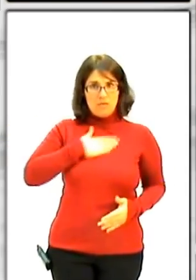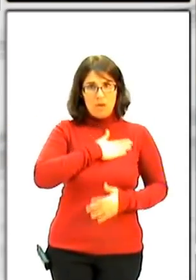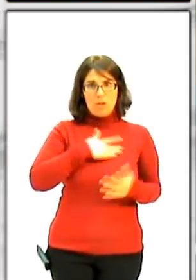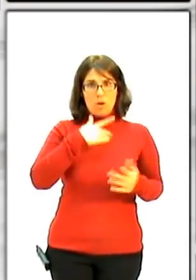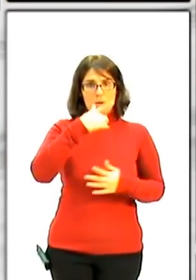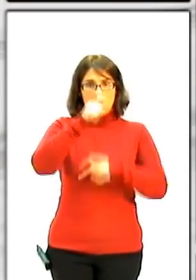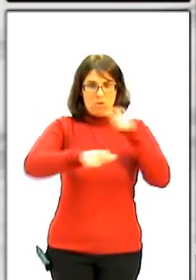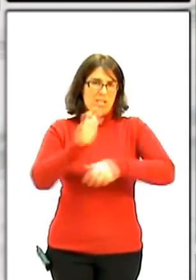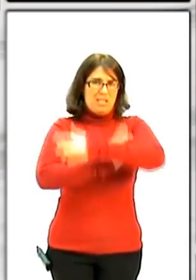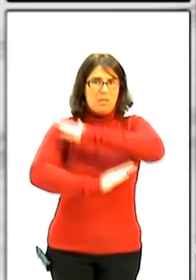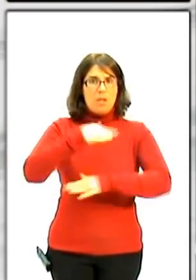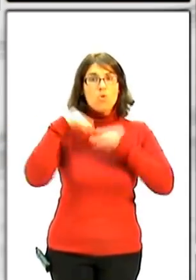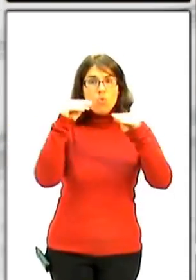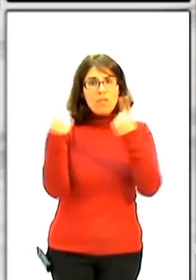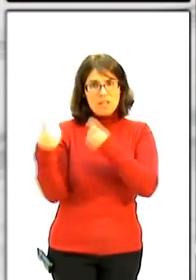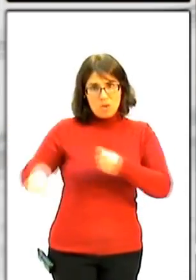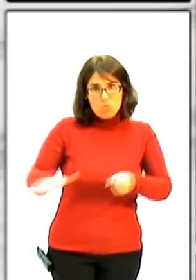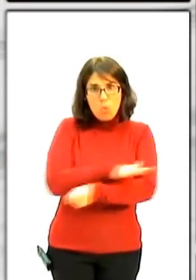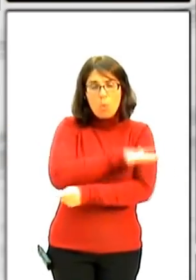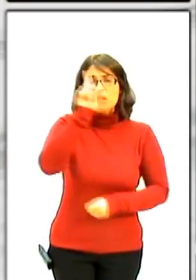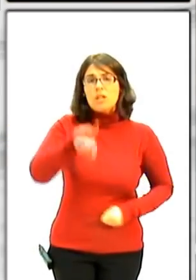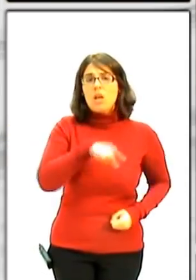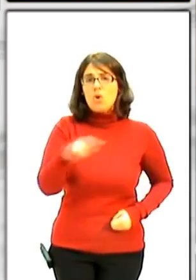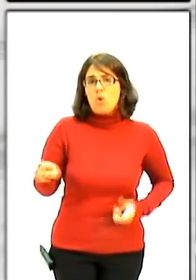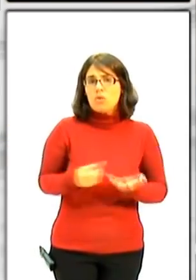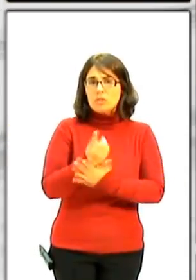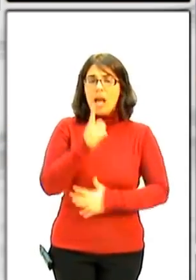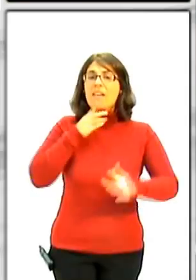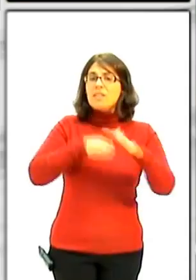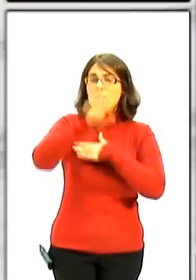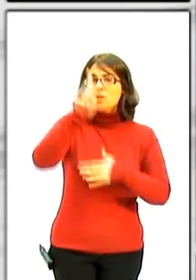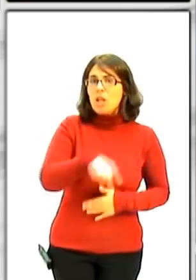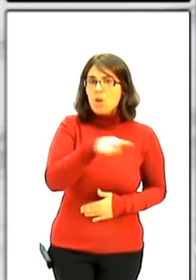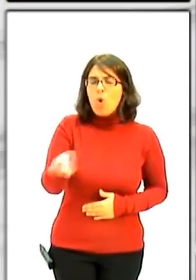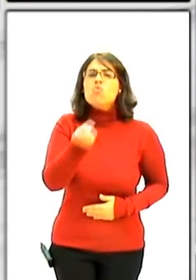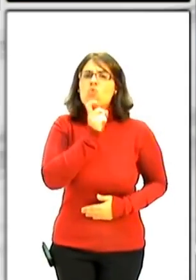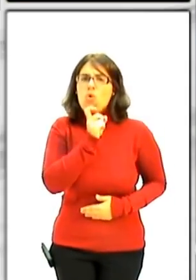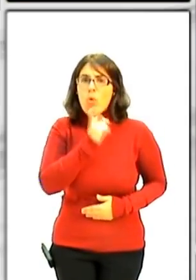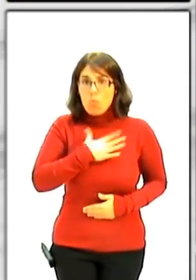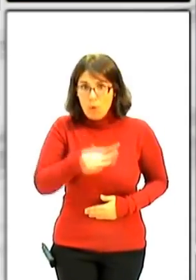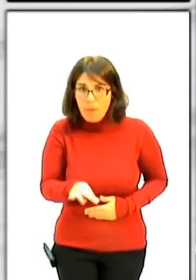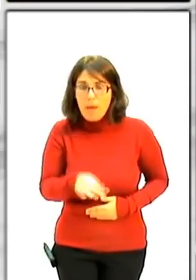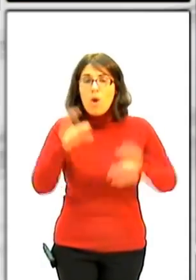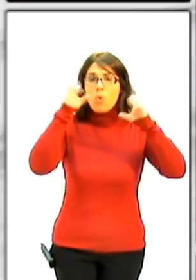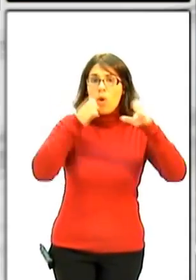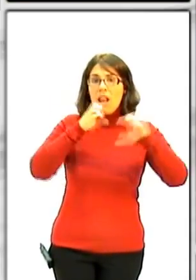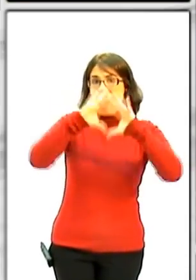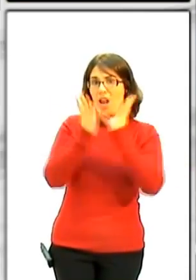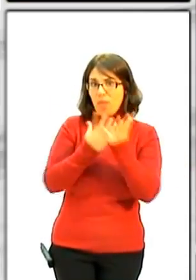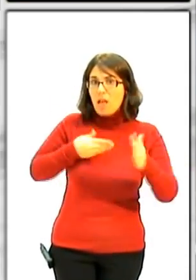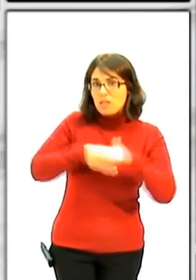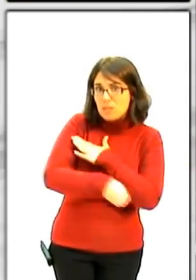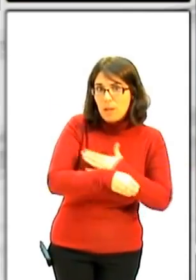con discapacidad. ¿Es cartografía digital accesible? ¿No lo es? ¿Cómo se puede hacer accesible? ¿Google Earth es accesible?